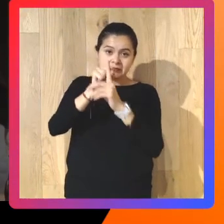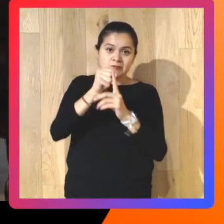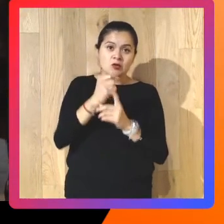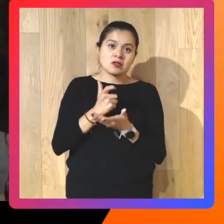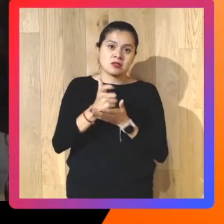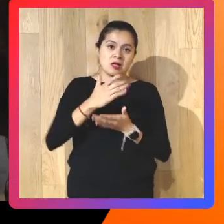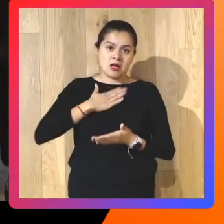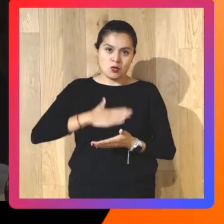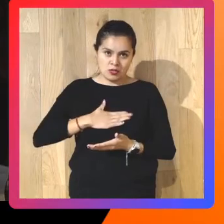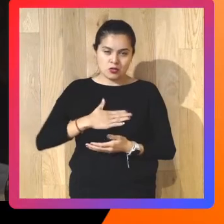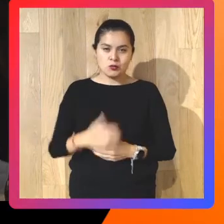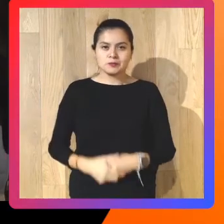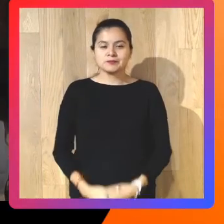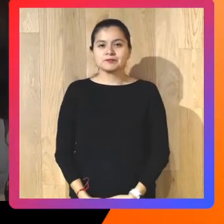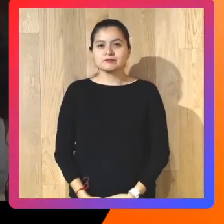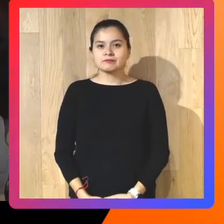digno.